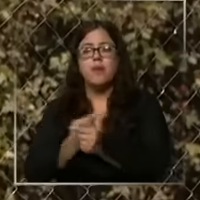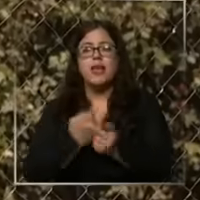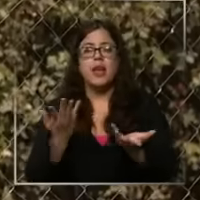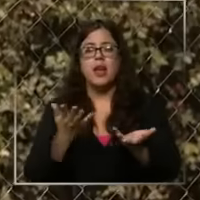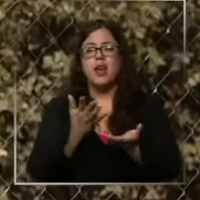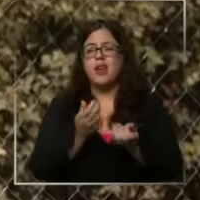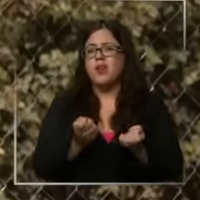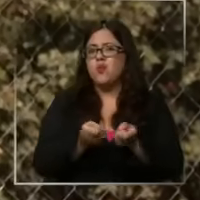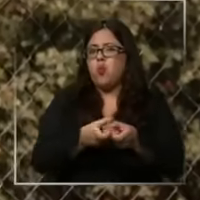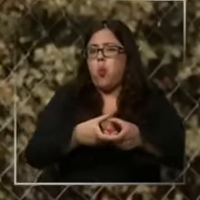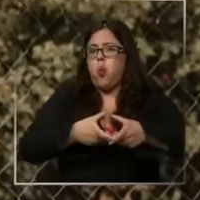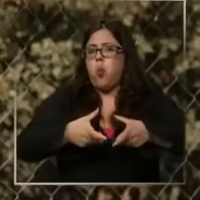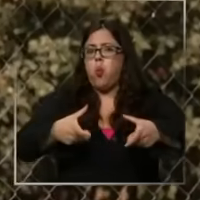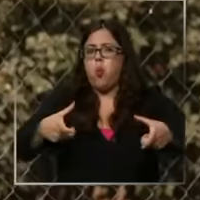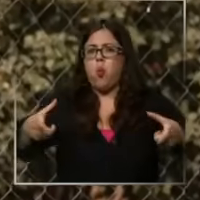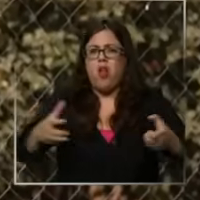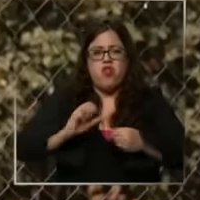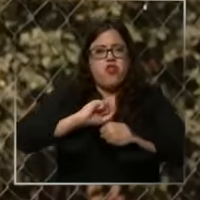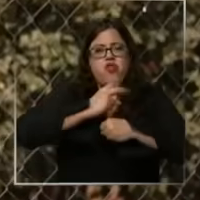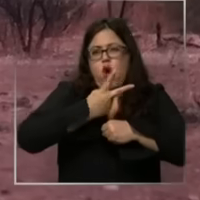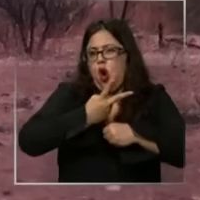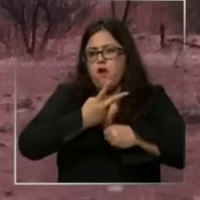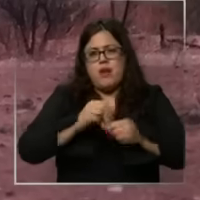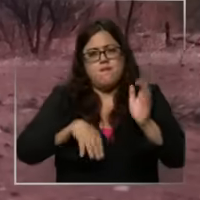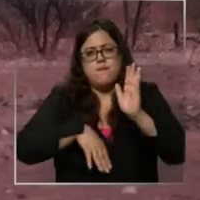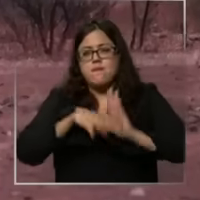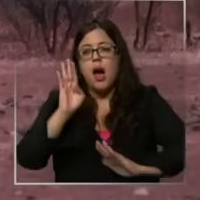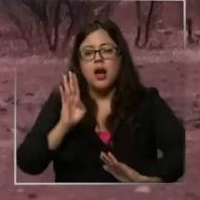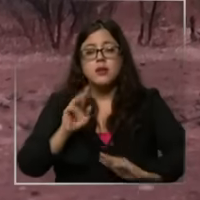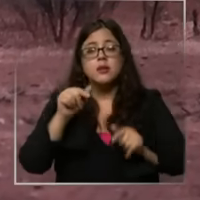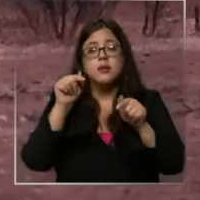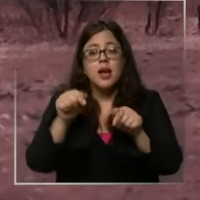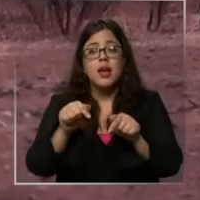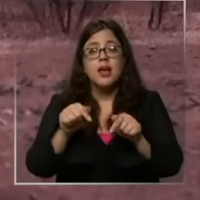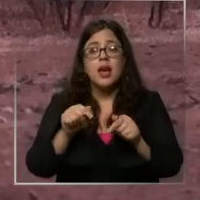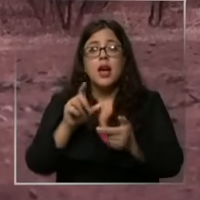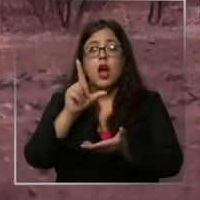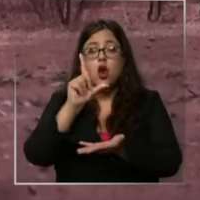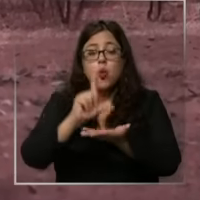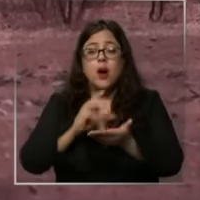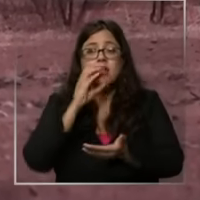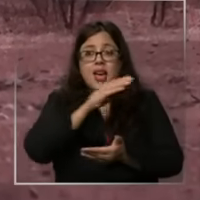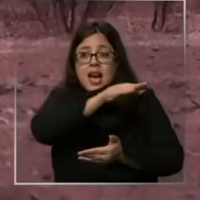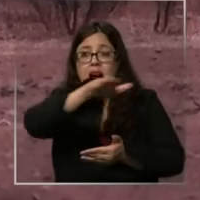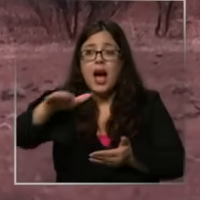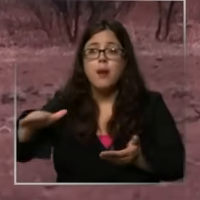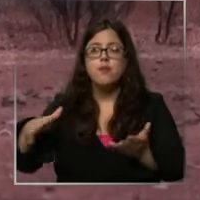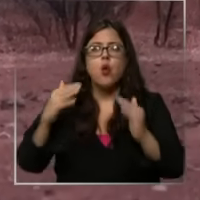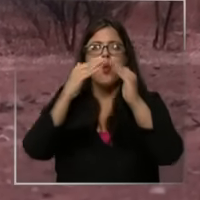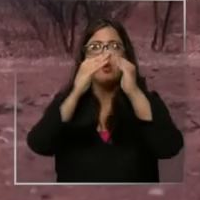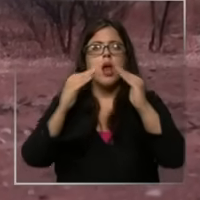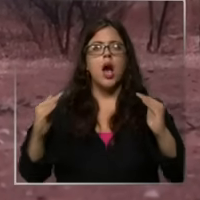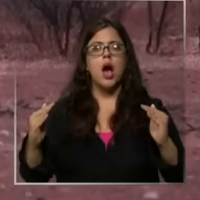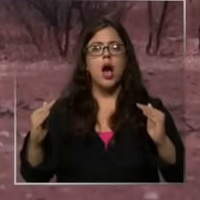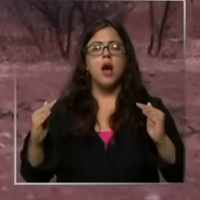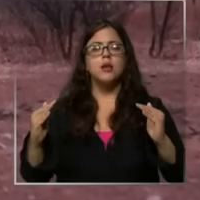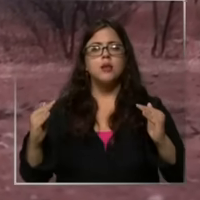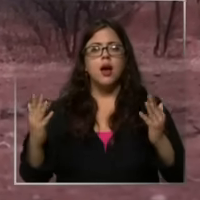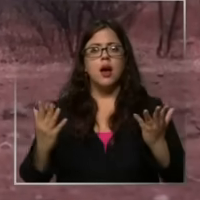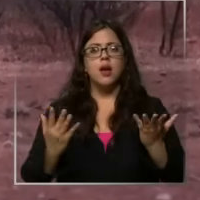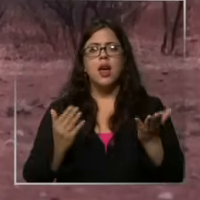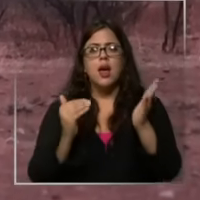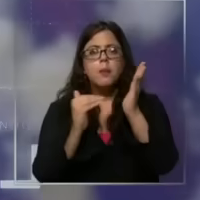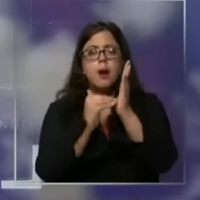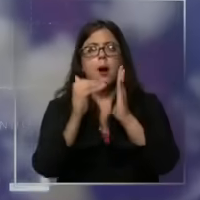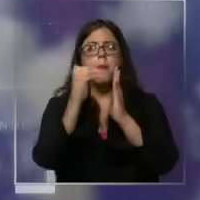ha aumentado el doble, más que el doble, yo creo. Desde esta parcela que cuenta con una increíble casa de dos pisos y piscinas donde se llevó a